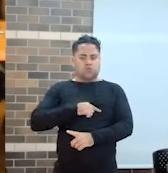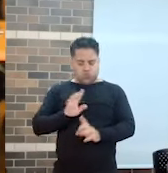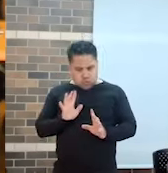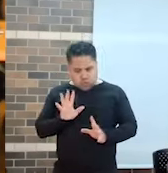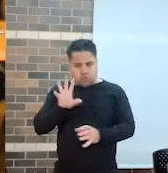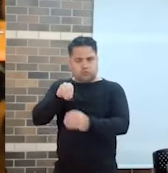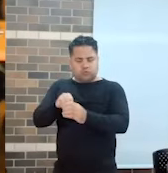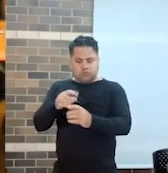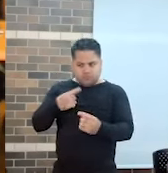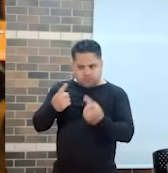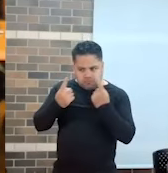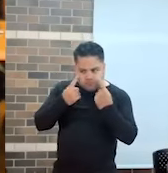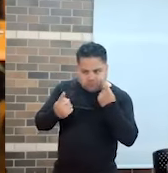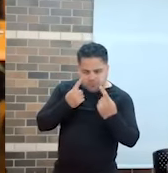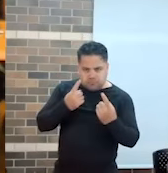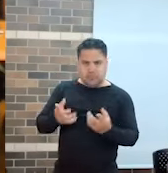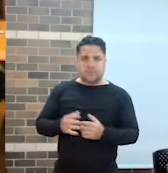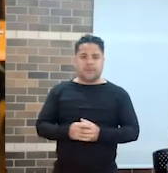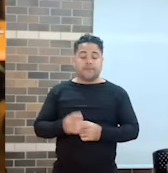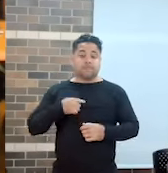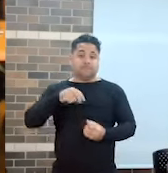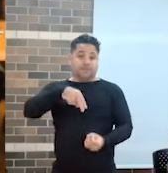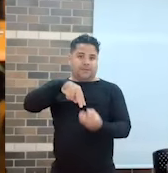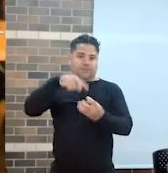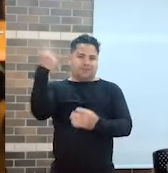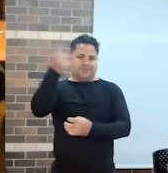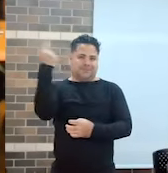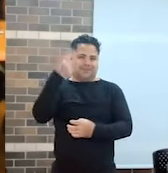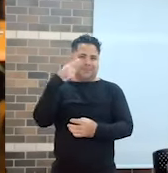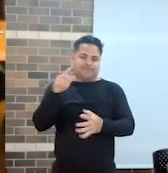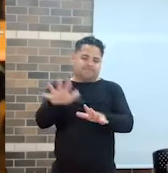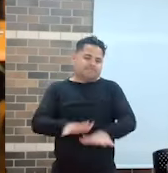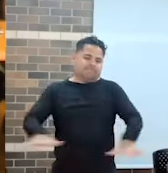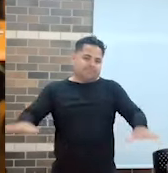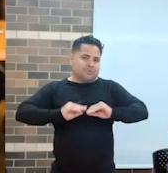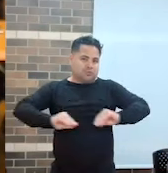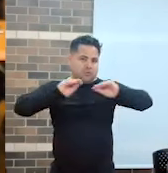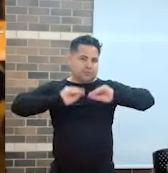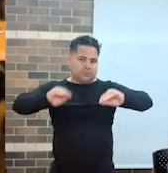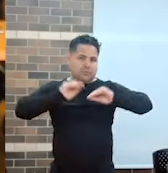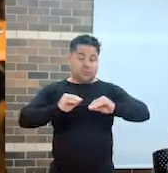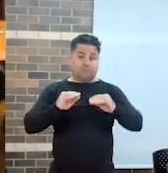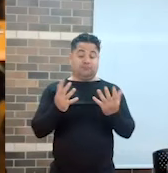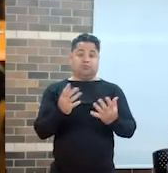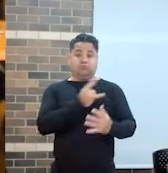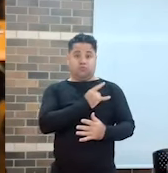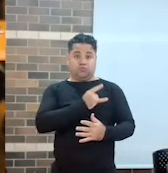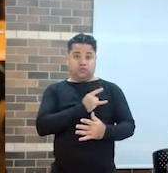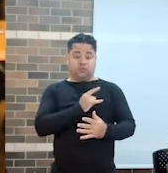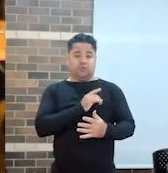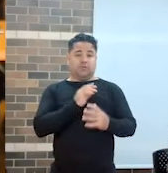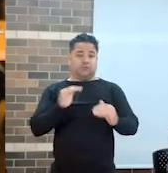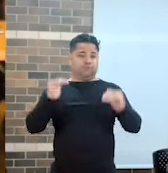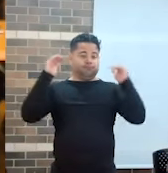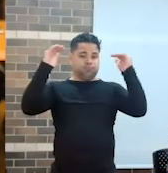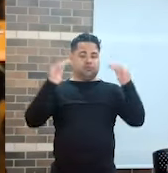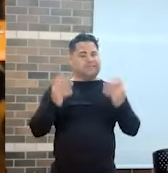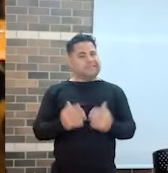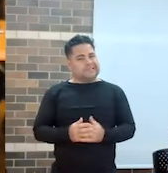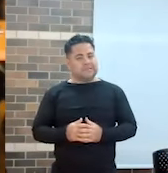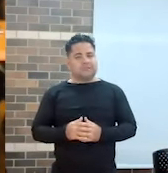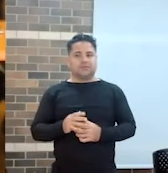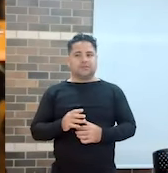vivencia. Siento que la educación en general y obviamente los espacios de formación en educación superior tenemos todavía, y